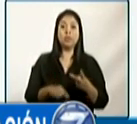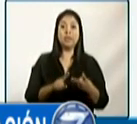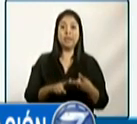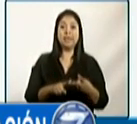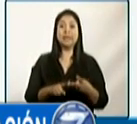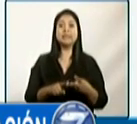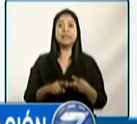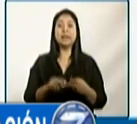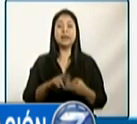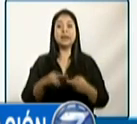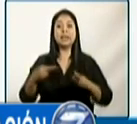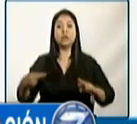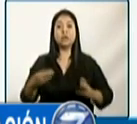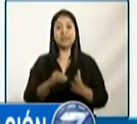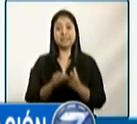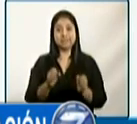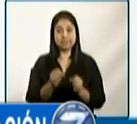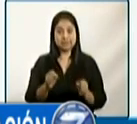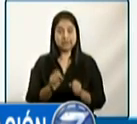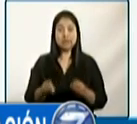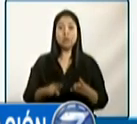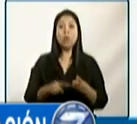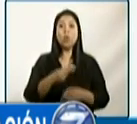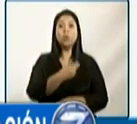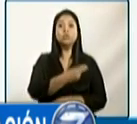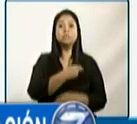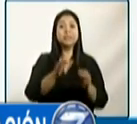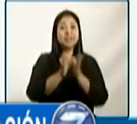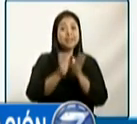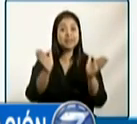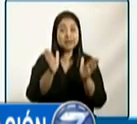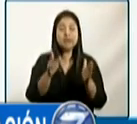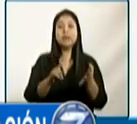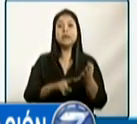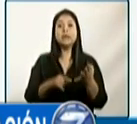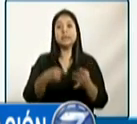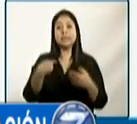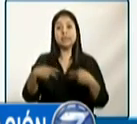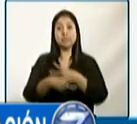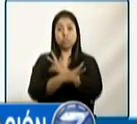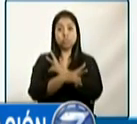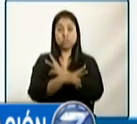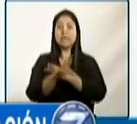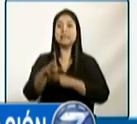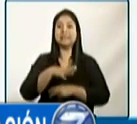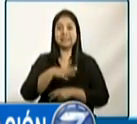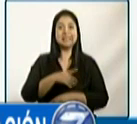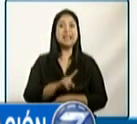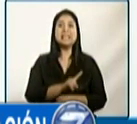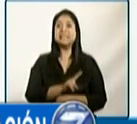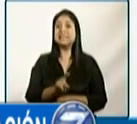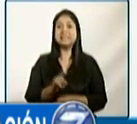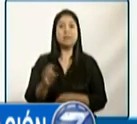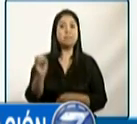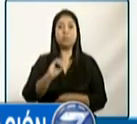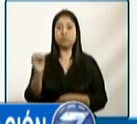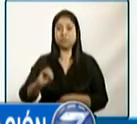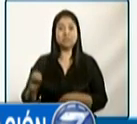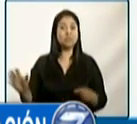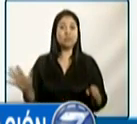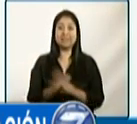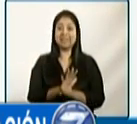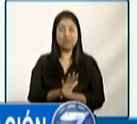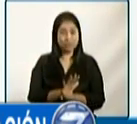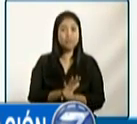de Quetzaltenango, el San Juan de Dios y el del Parque de la Industria con más del 100% de ocupación de camas.